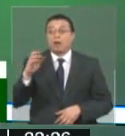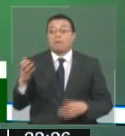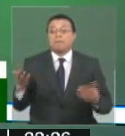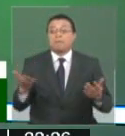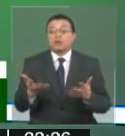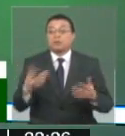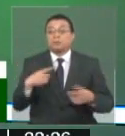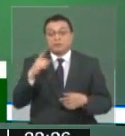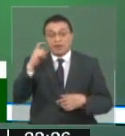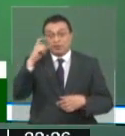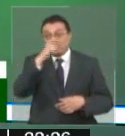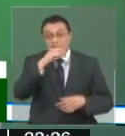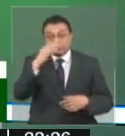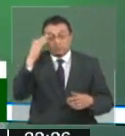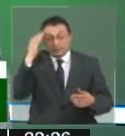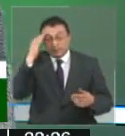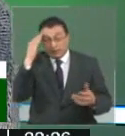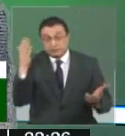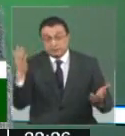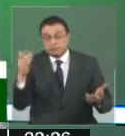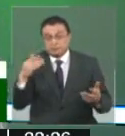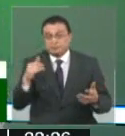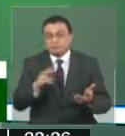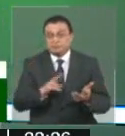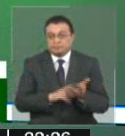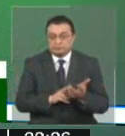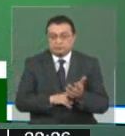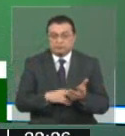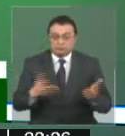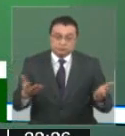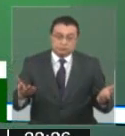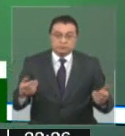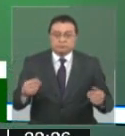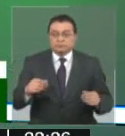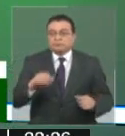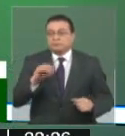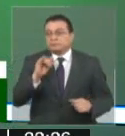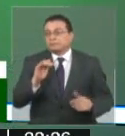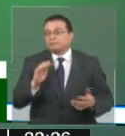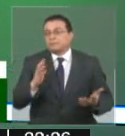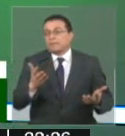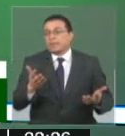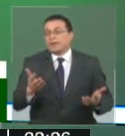Porque es difícil pensarlo, en realidad. Y